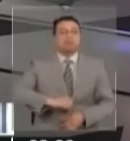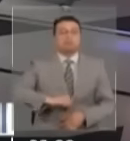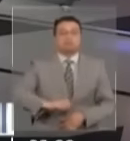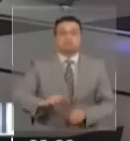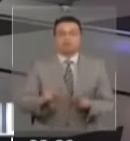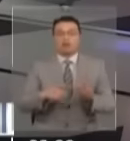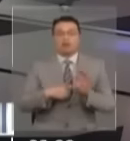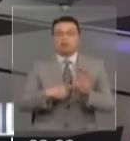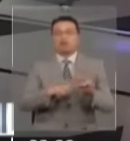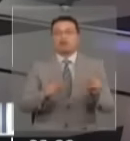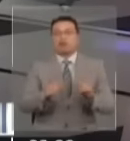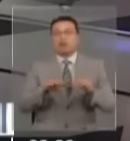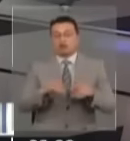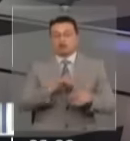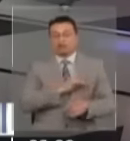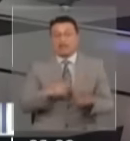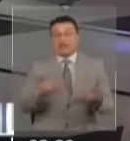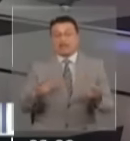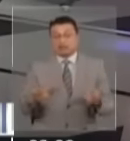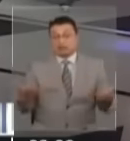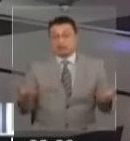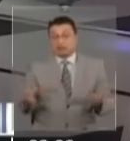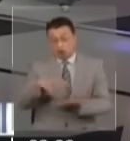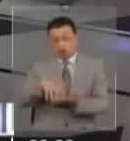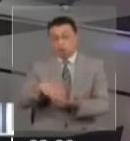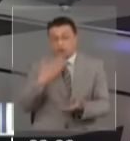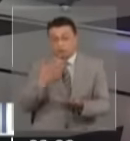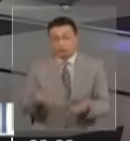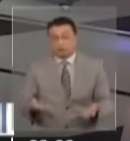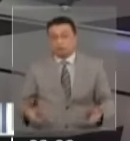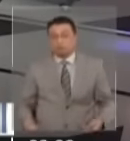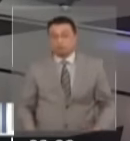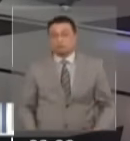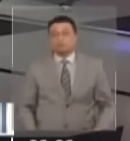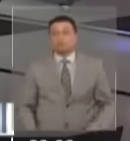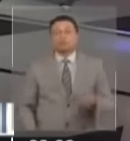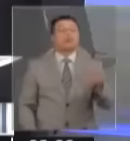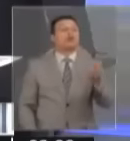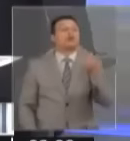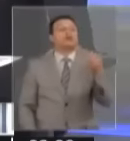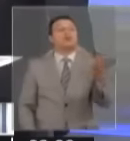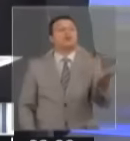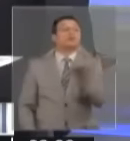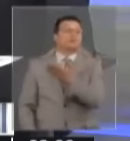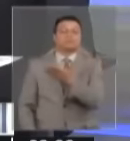cuenta de esos cambios y lo que nuestro país necesita. Cristian, y la comuna necesita. Elegir un número. Número.